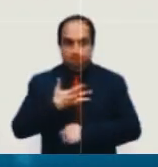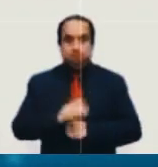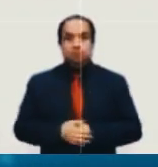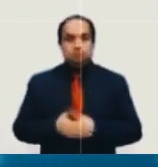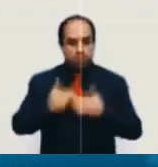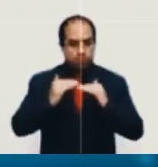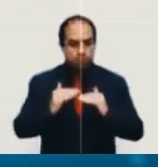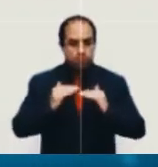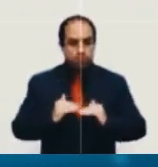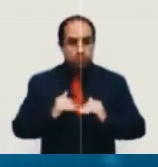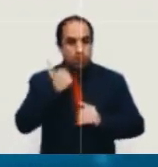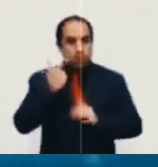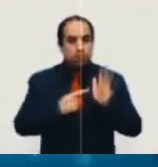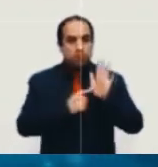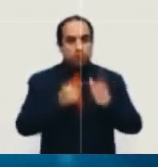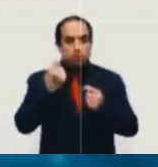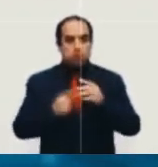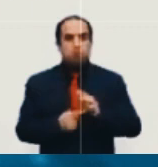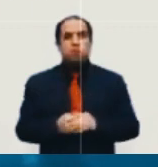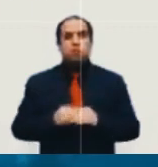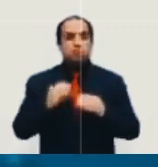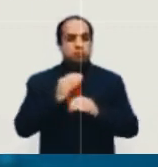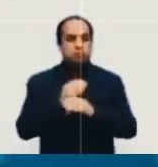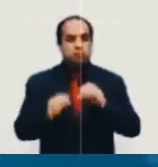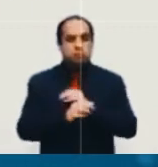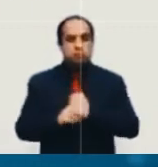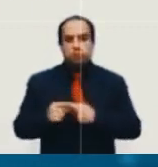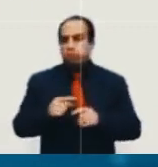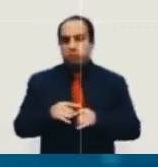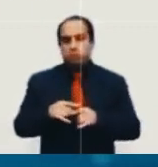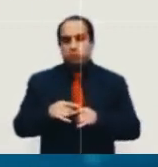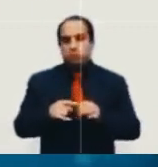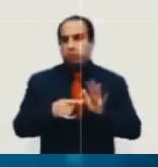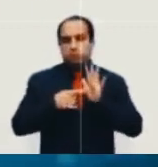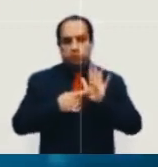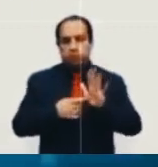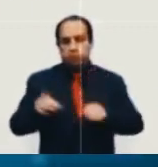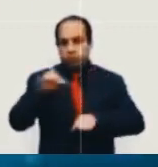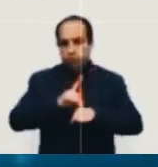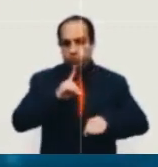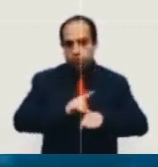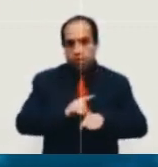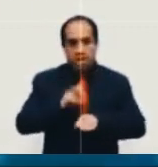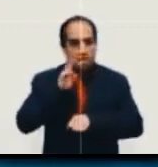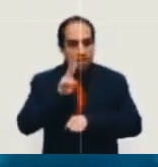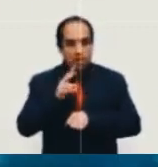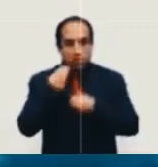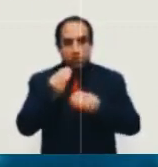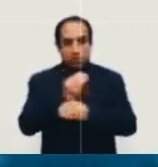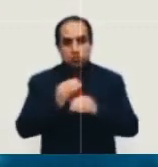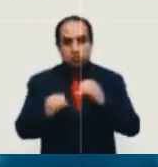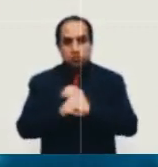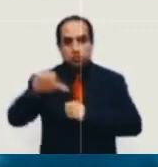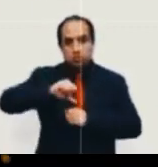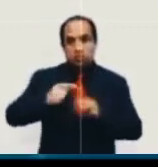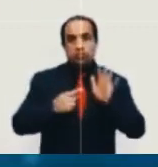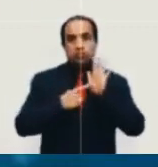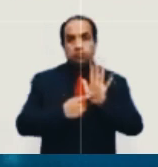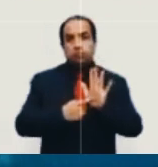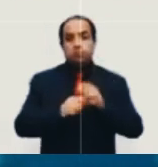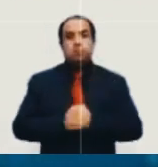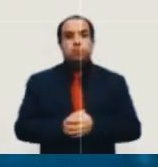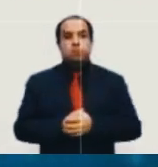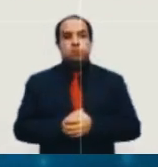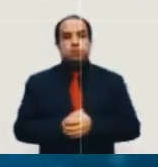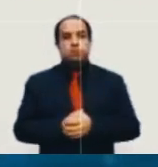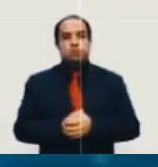Siguiente. Les queríamos enseñar algunos indicadores que no mostramos día con día para que vean que muchas de las cosas que les vamos a presentar el día de hoy